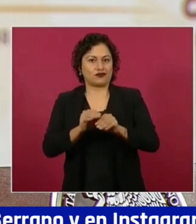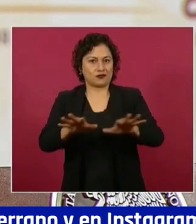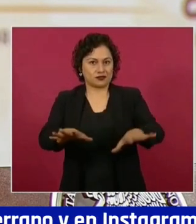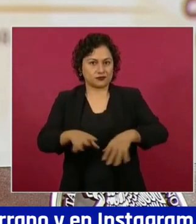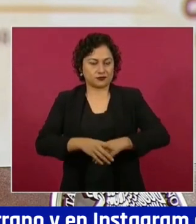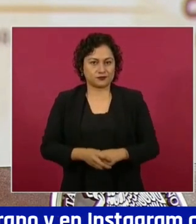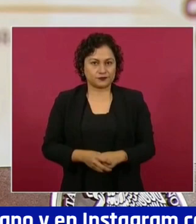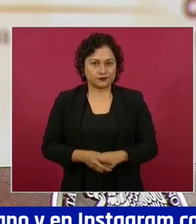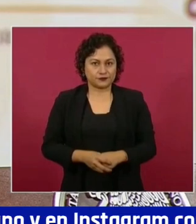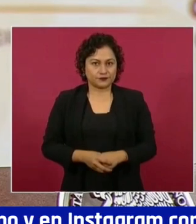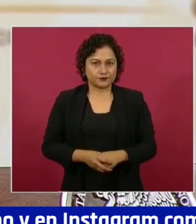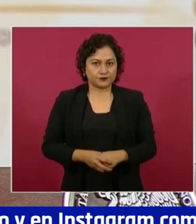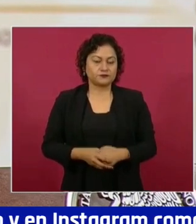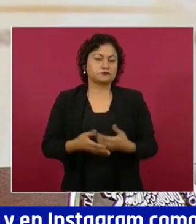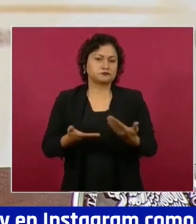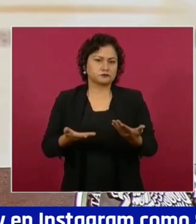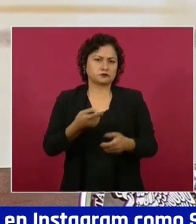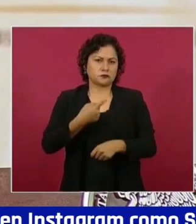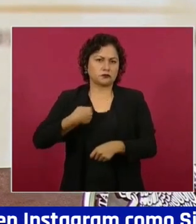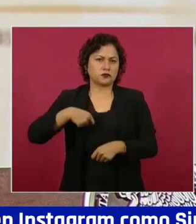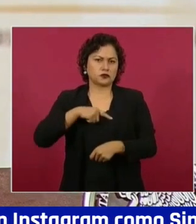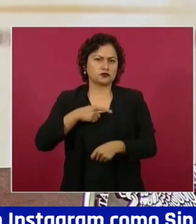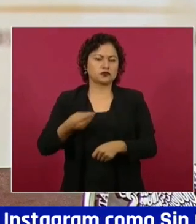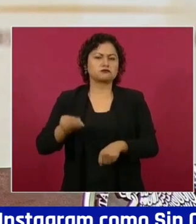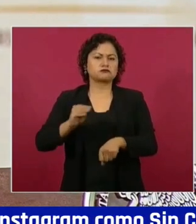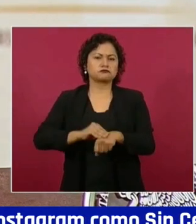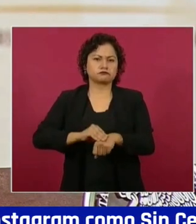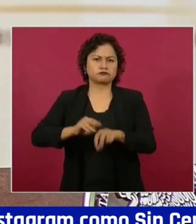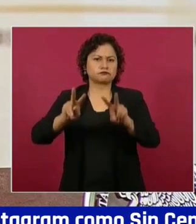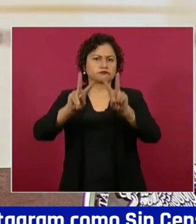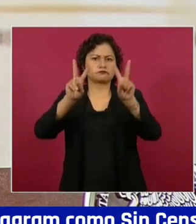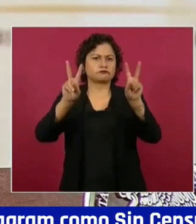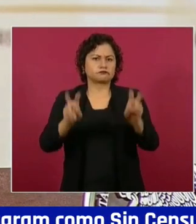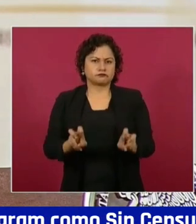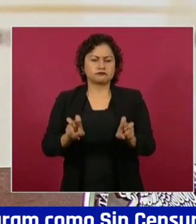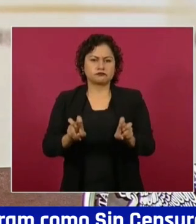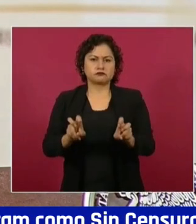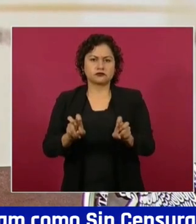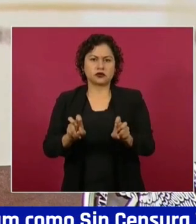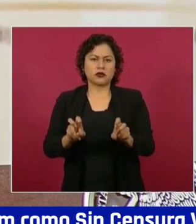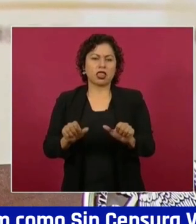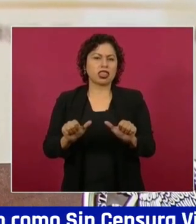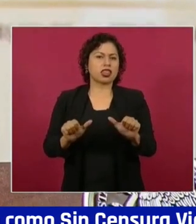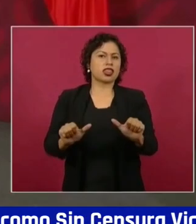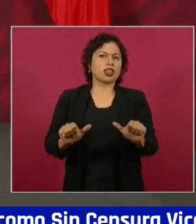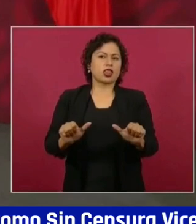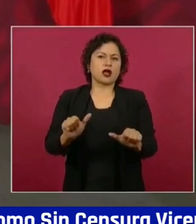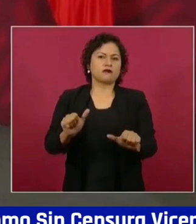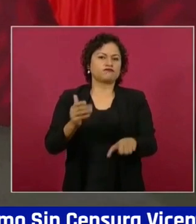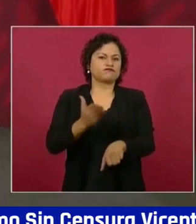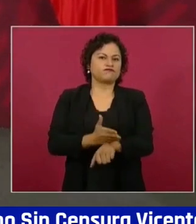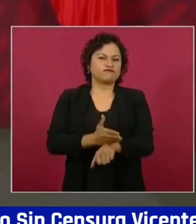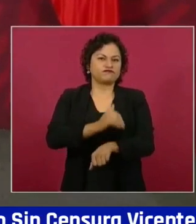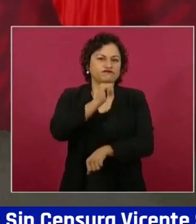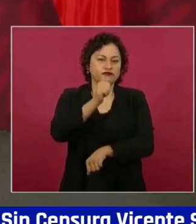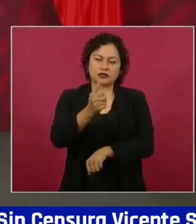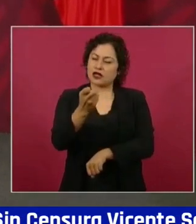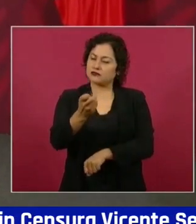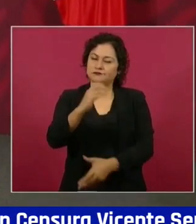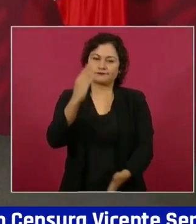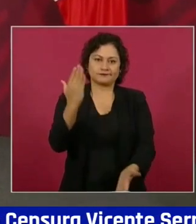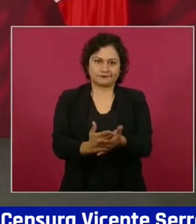es absolutamente necesaria esta reforma electoral que impida un fraude, pues con un fraude, la oligarquía, los grupos de intereses creados, los